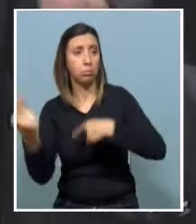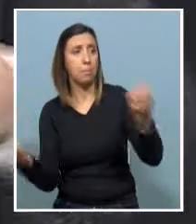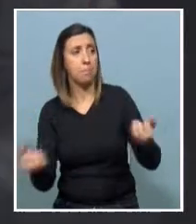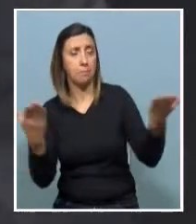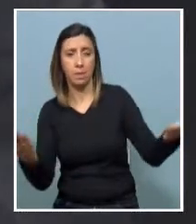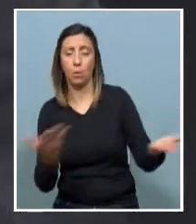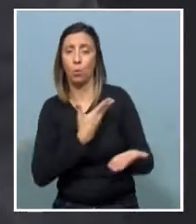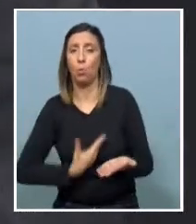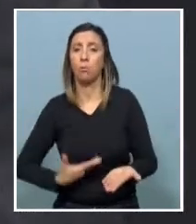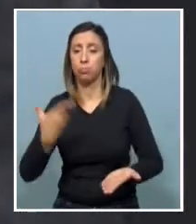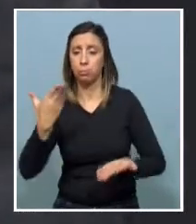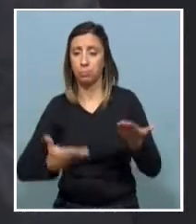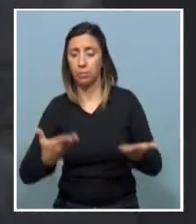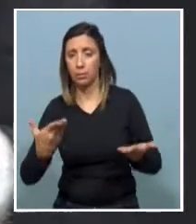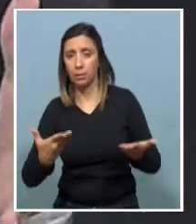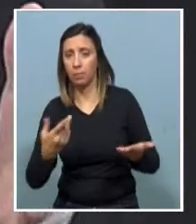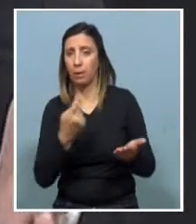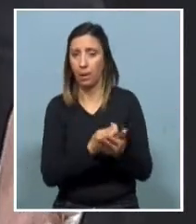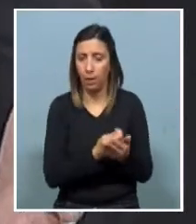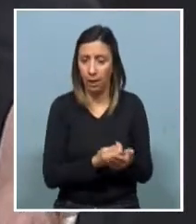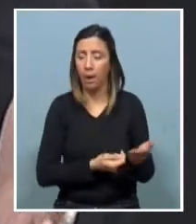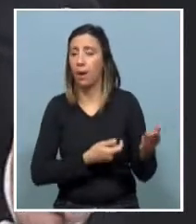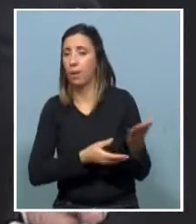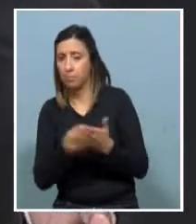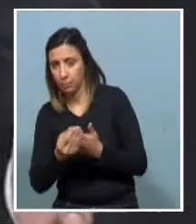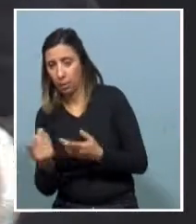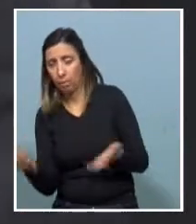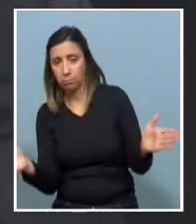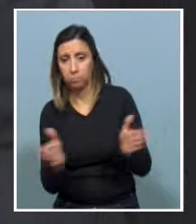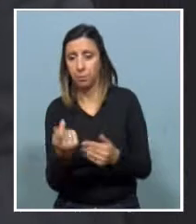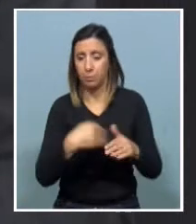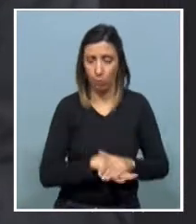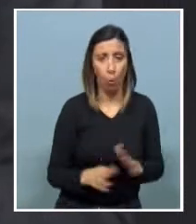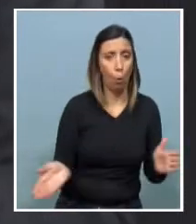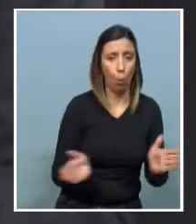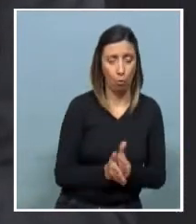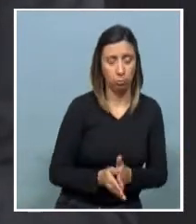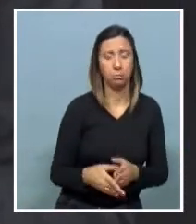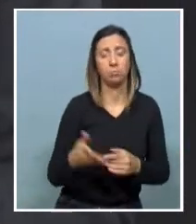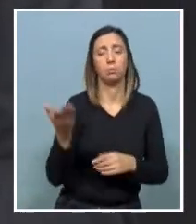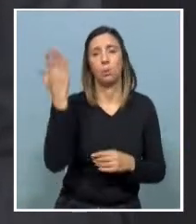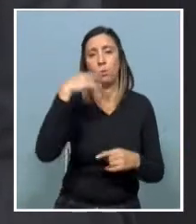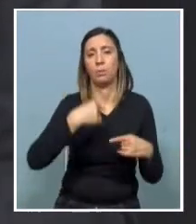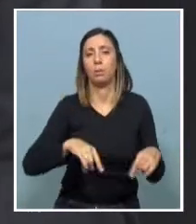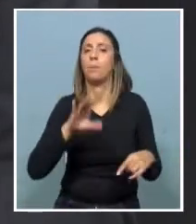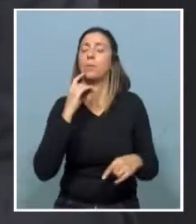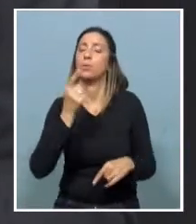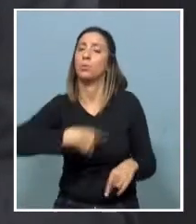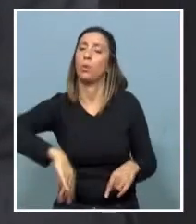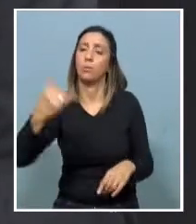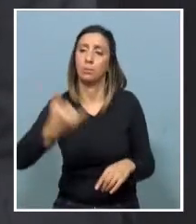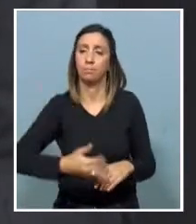crecimiento, un Estado equilibrado en sus cuentas, que es el ABC que hemos mantenido en los últimos años en nuestra provincia, y que de eso nos